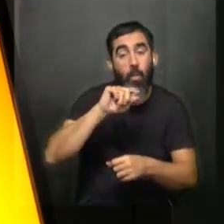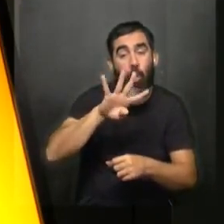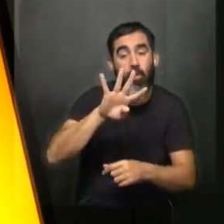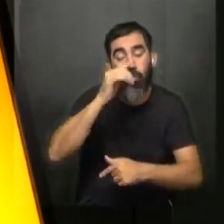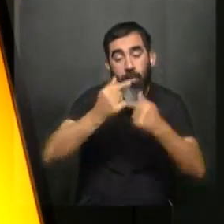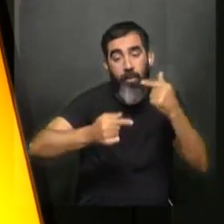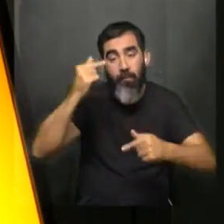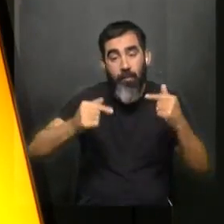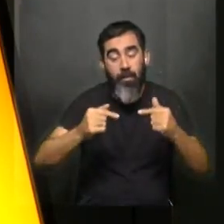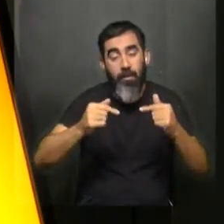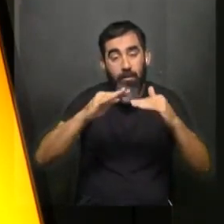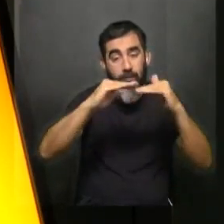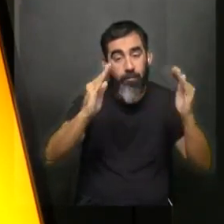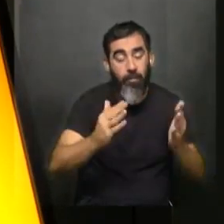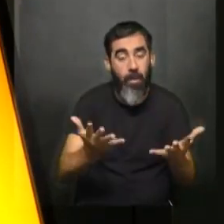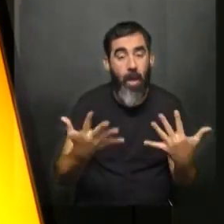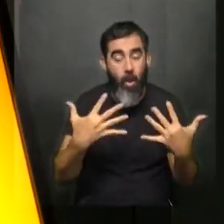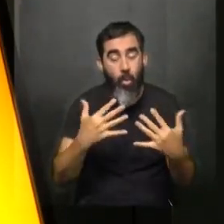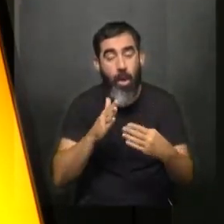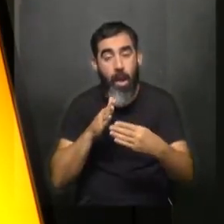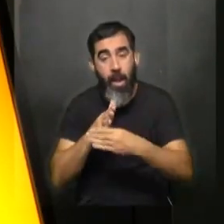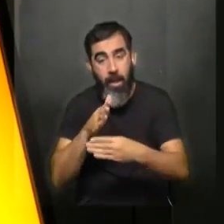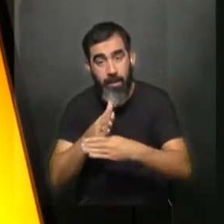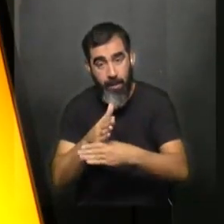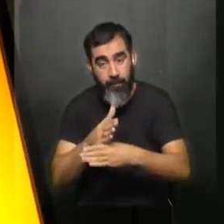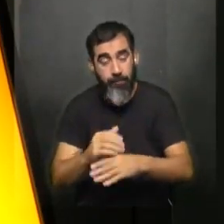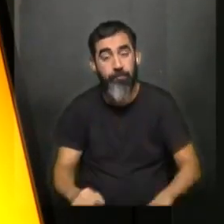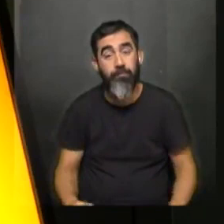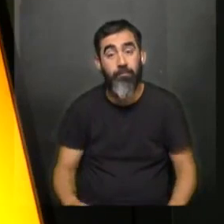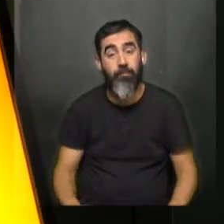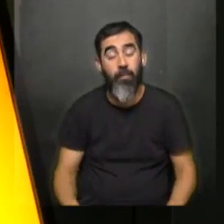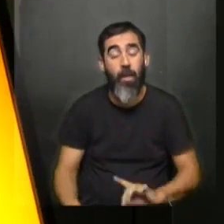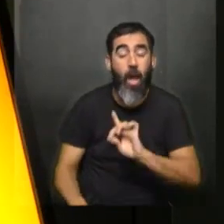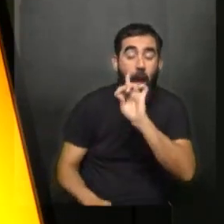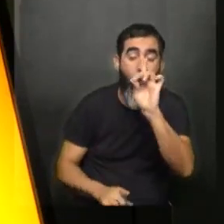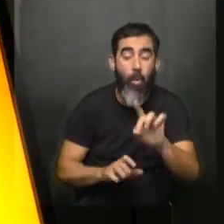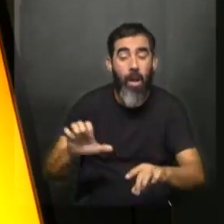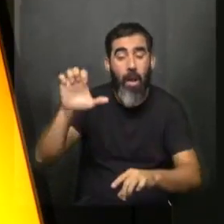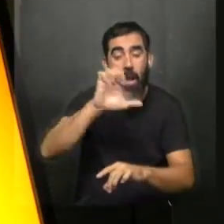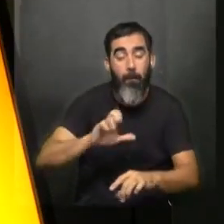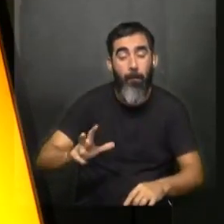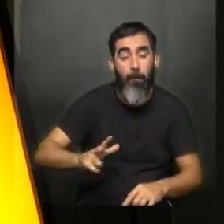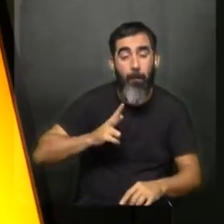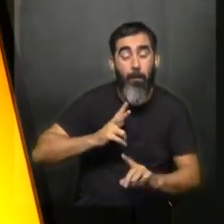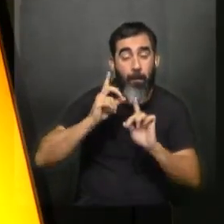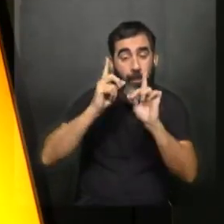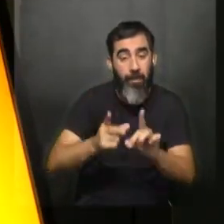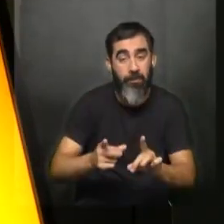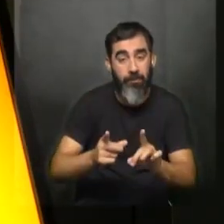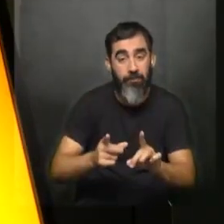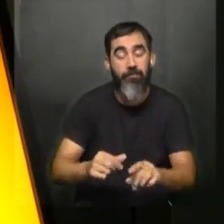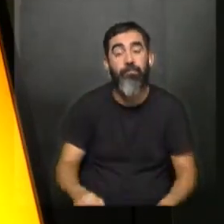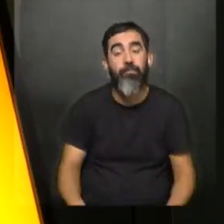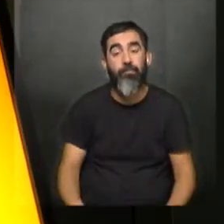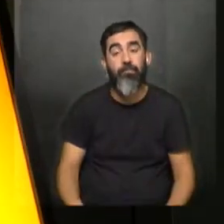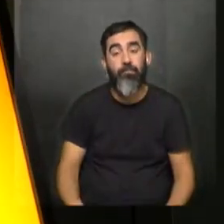de calefactores a leña. Y también alguna empresa privada se acercó a ellos, o sea, esta posibilidad